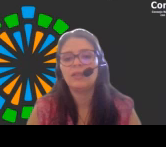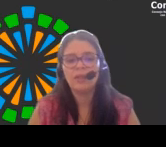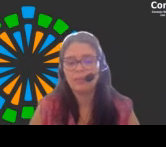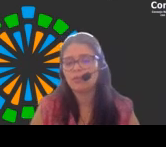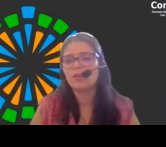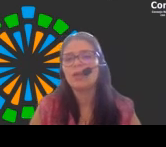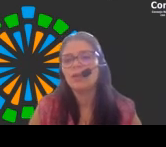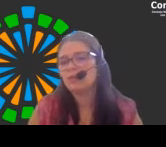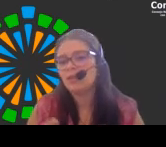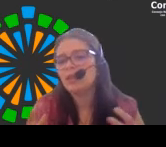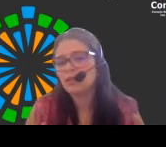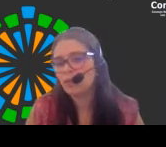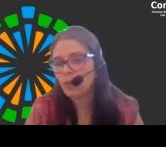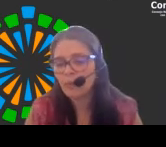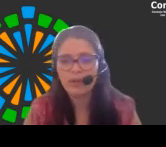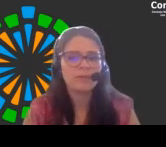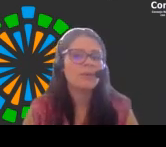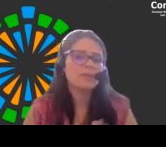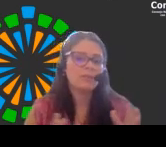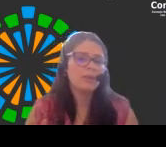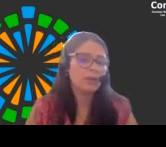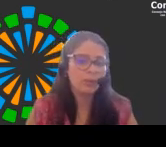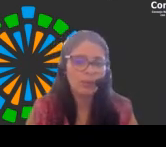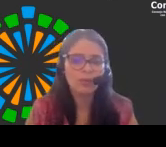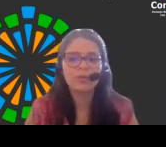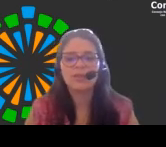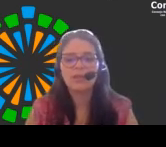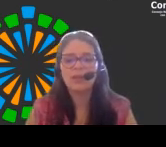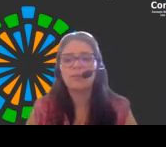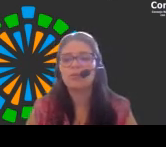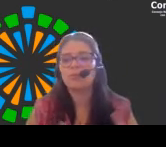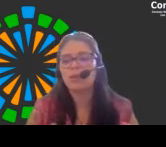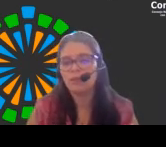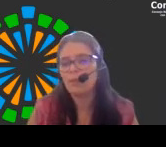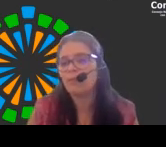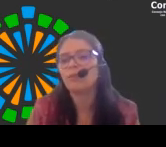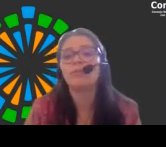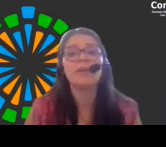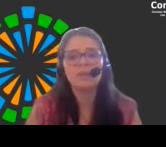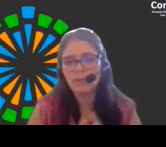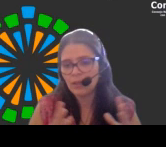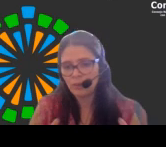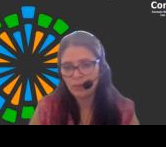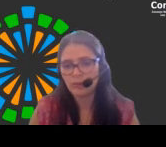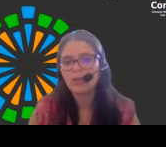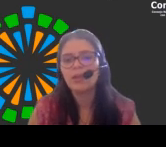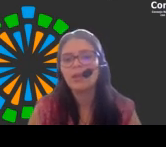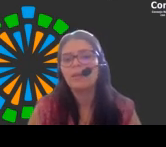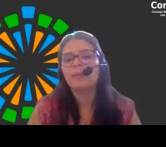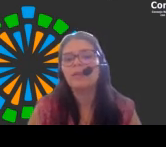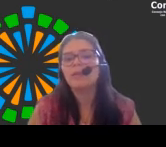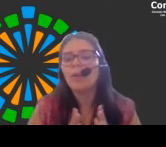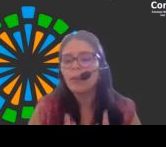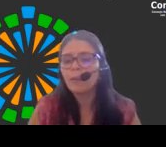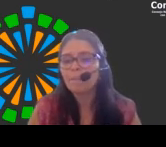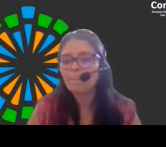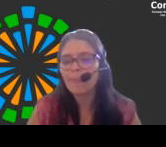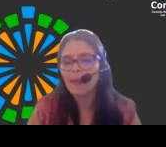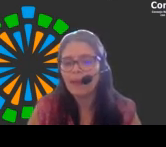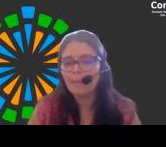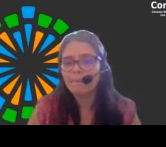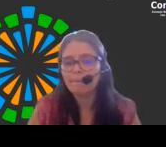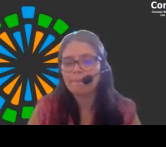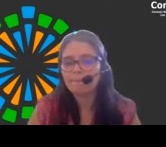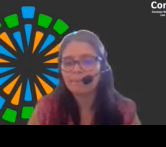a todos que si tenemos sillas cómodas nos van a servir a todos que si tenemos un baño amplio nos va a servir a todos verás